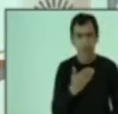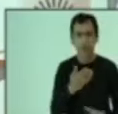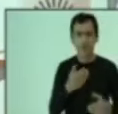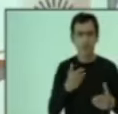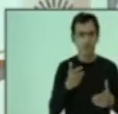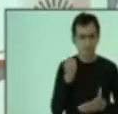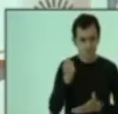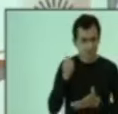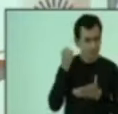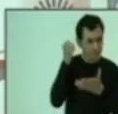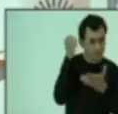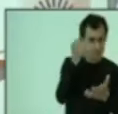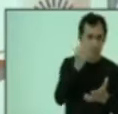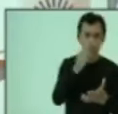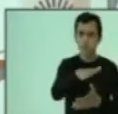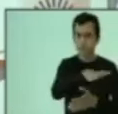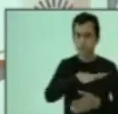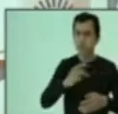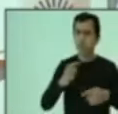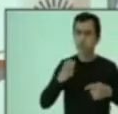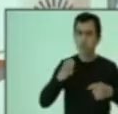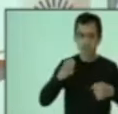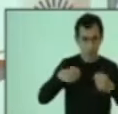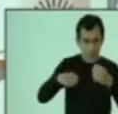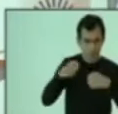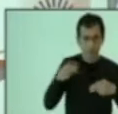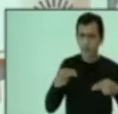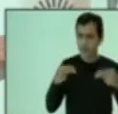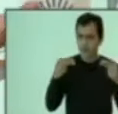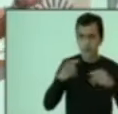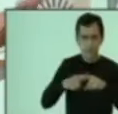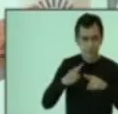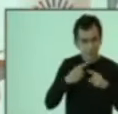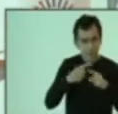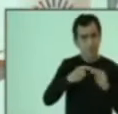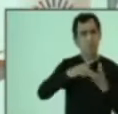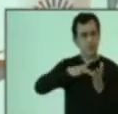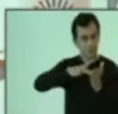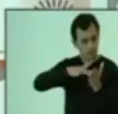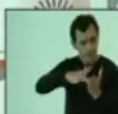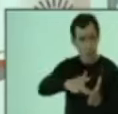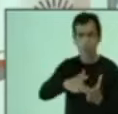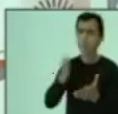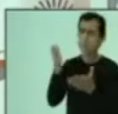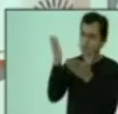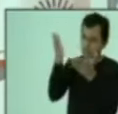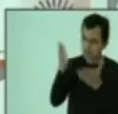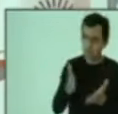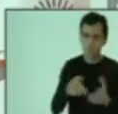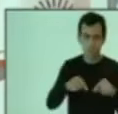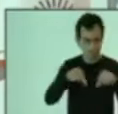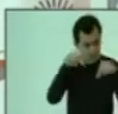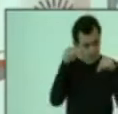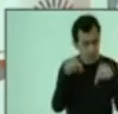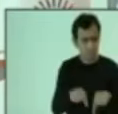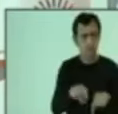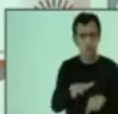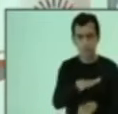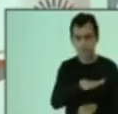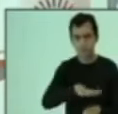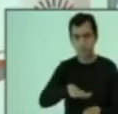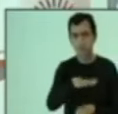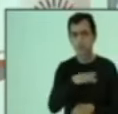apoyo a las pequeñas y medianas empresas para que se establezcan aquí en la